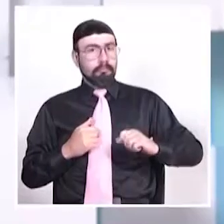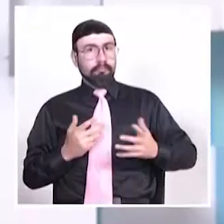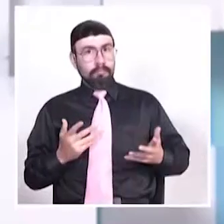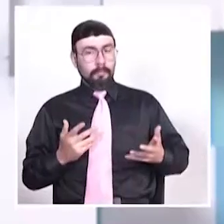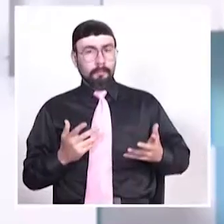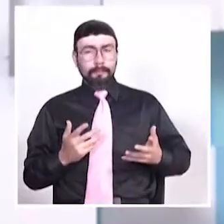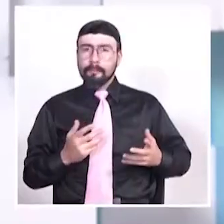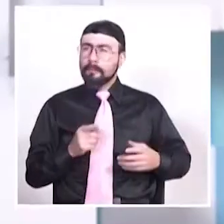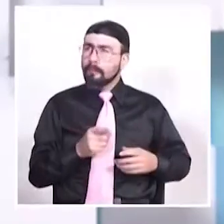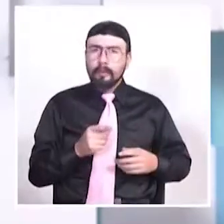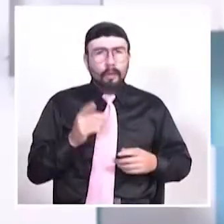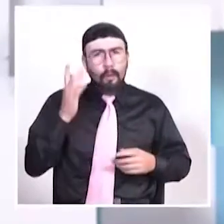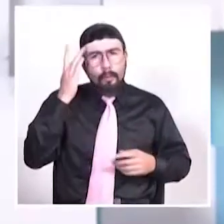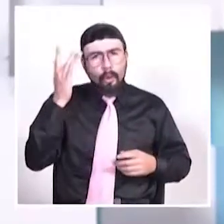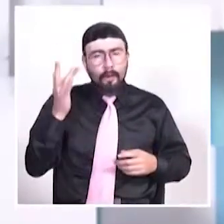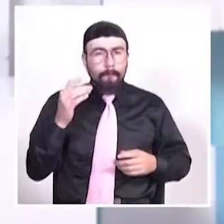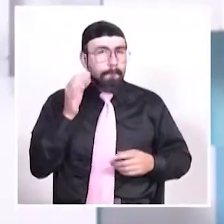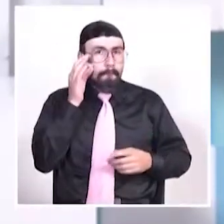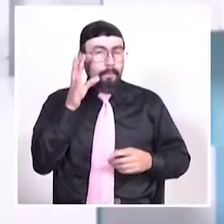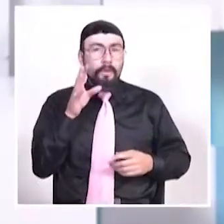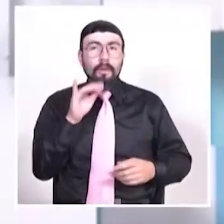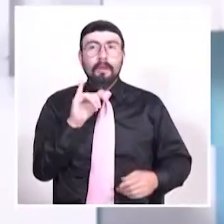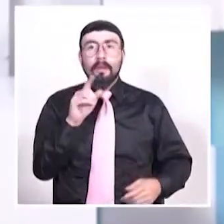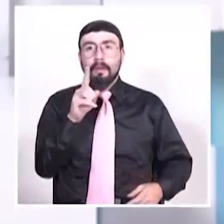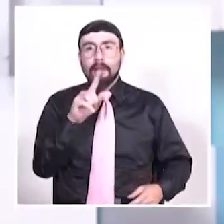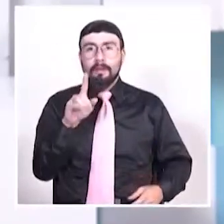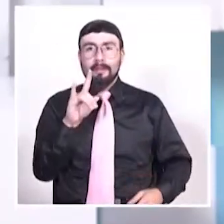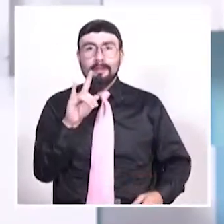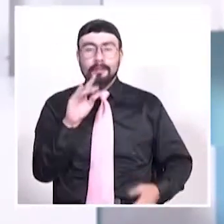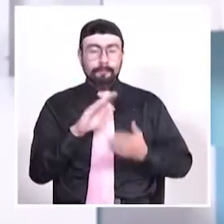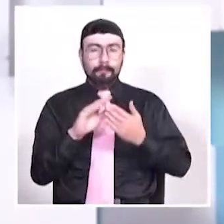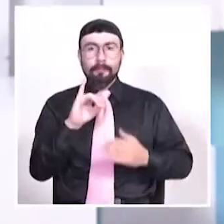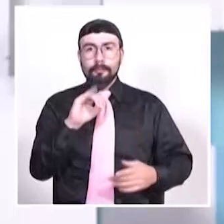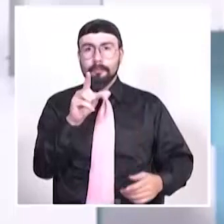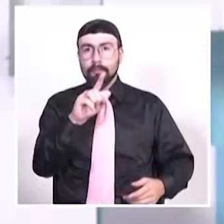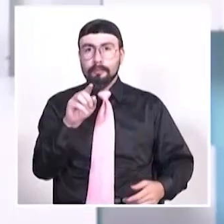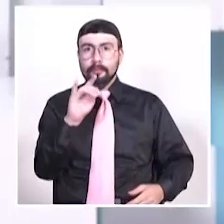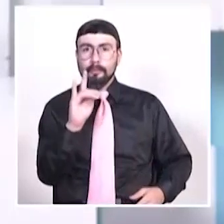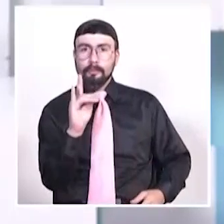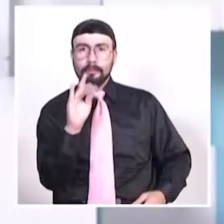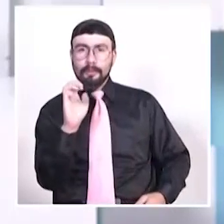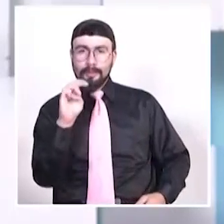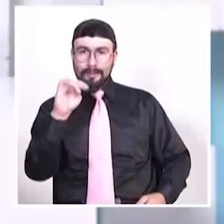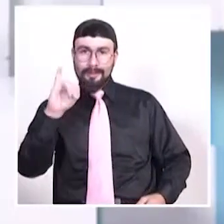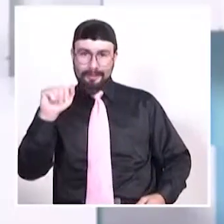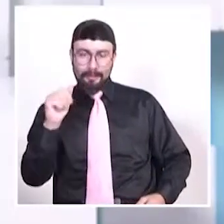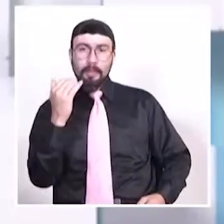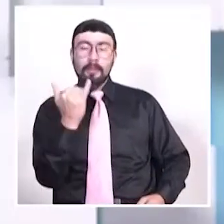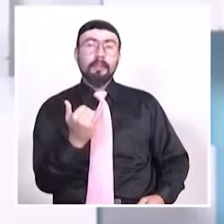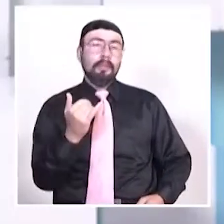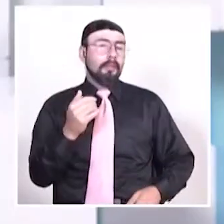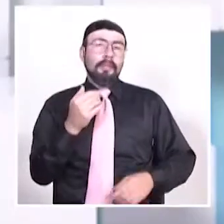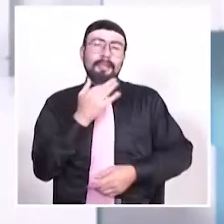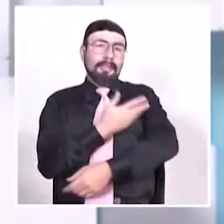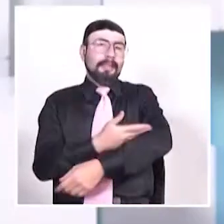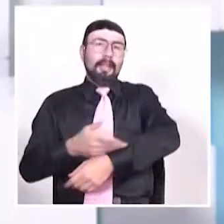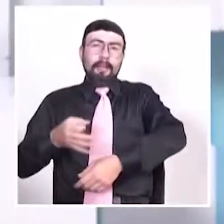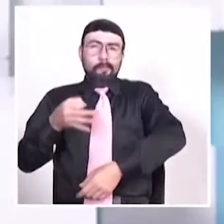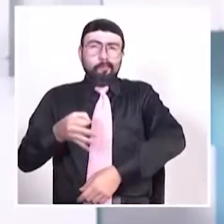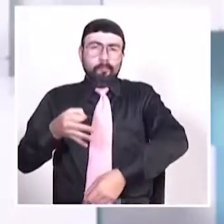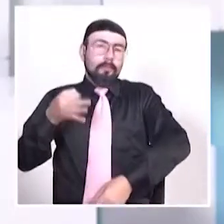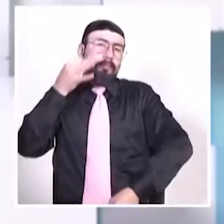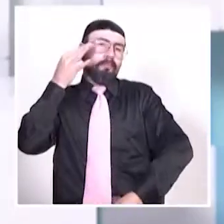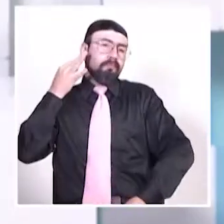de las razones puede ser una isquemia, es decir, que un trombo que se desplazó de cualquier parte distal del cuerpo, puede ser,